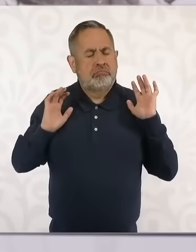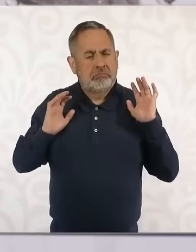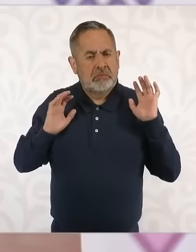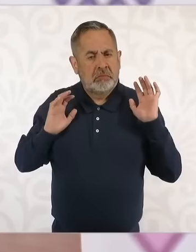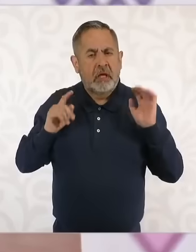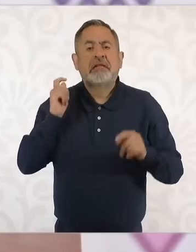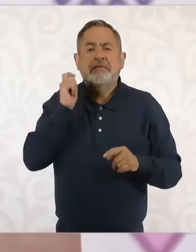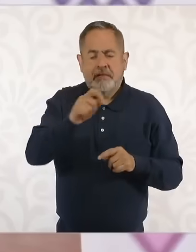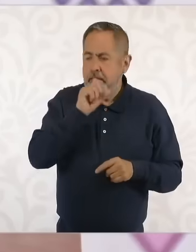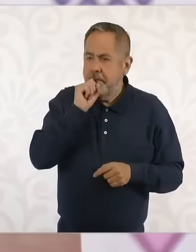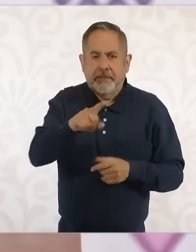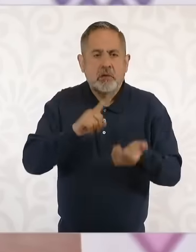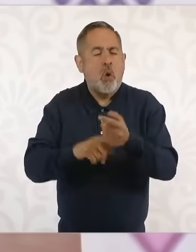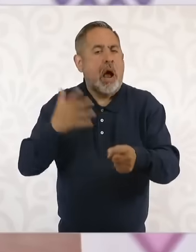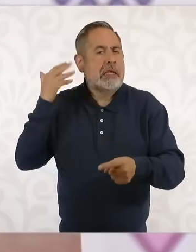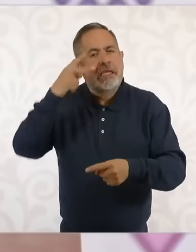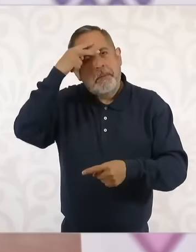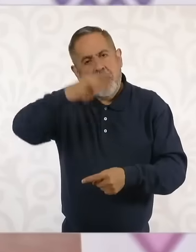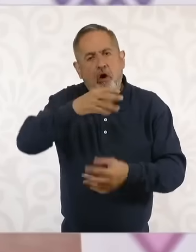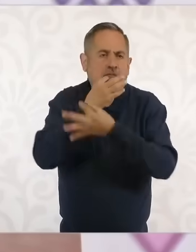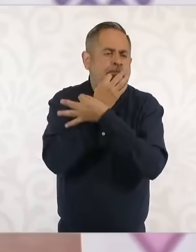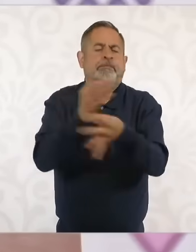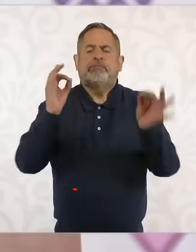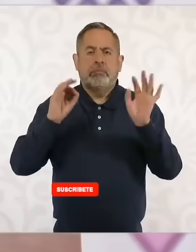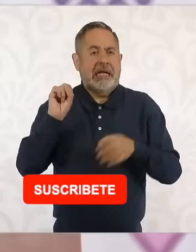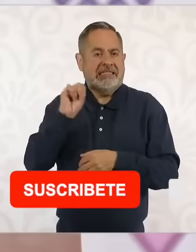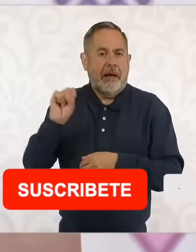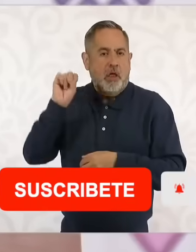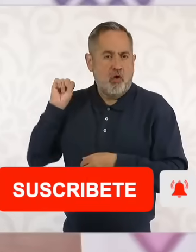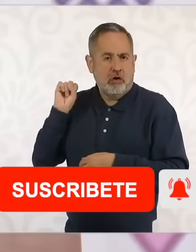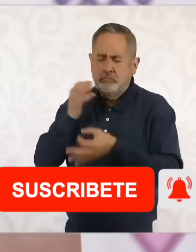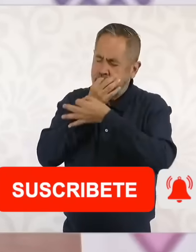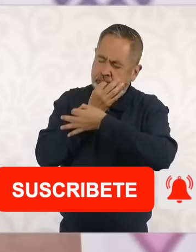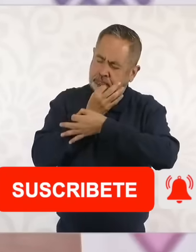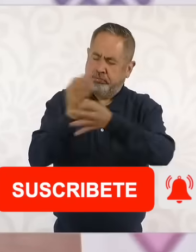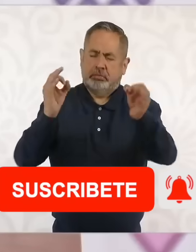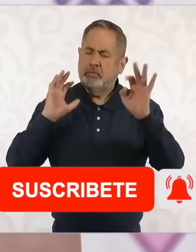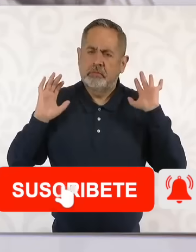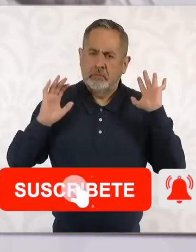el posicionamiento que hizo México el sábado.